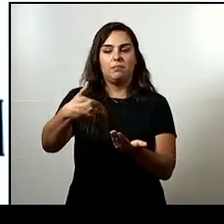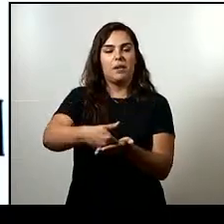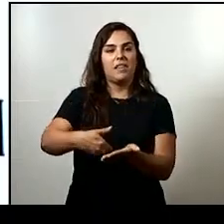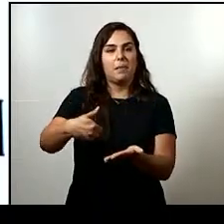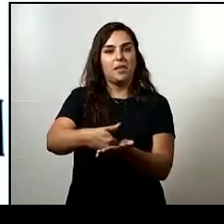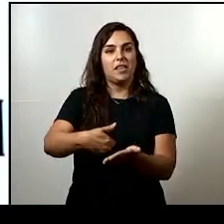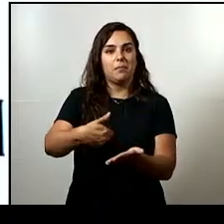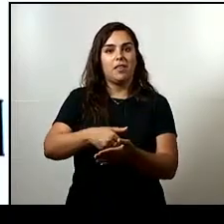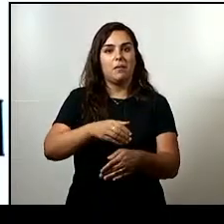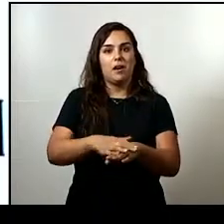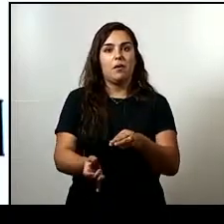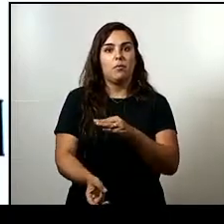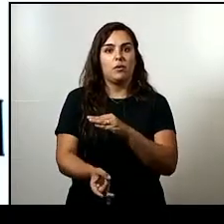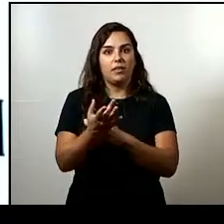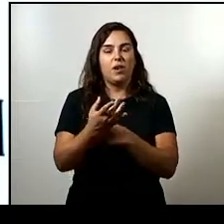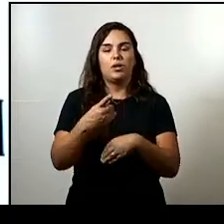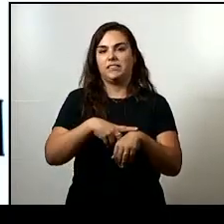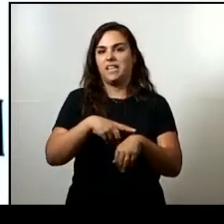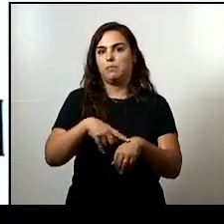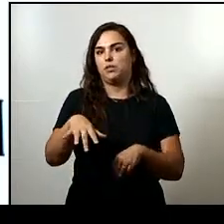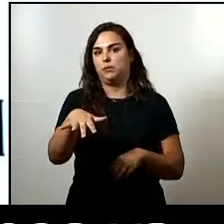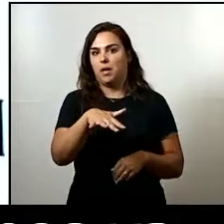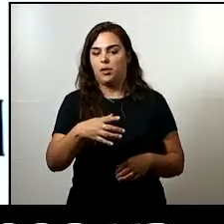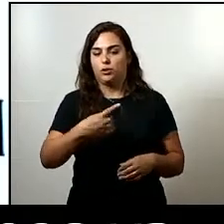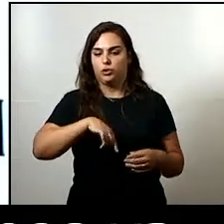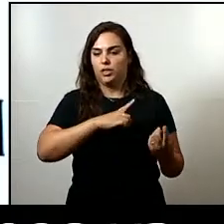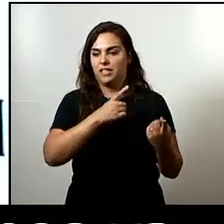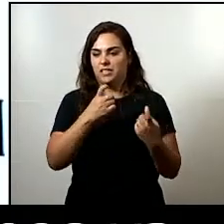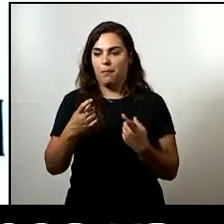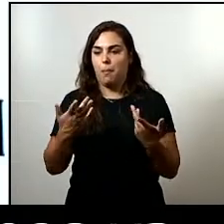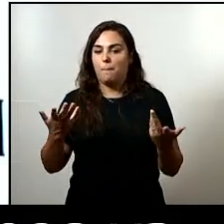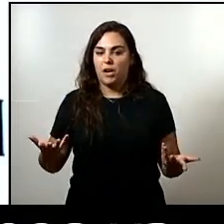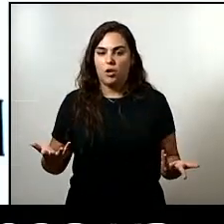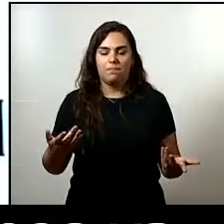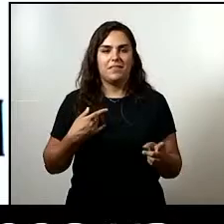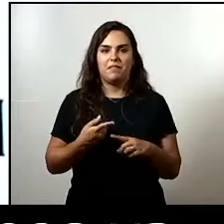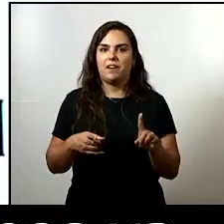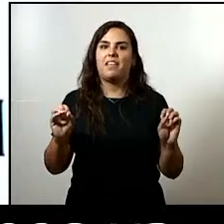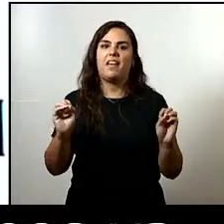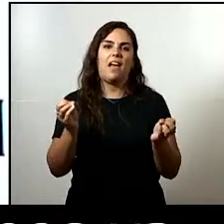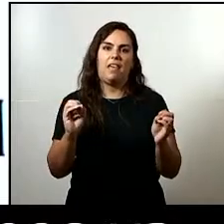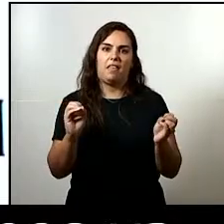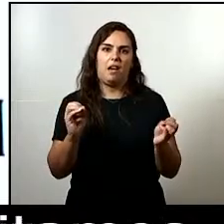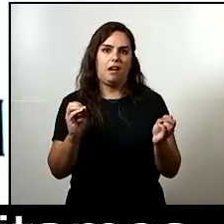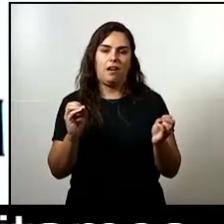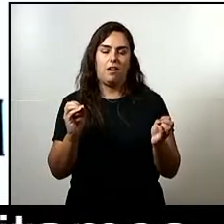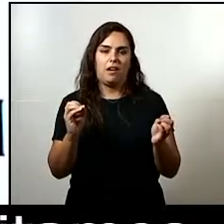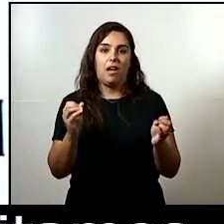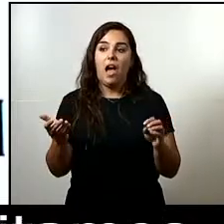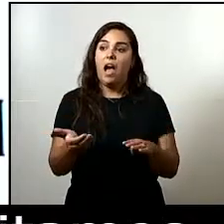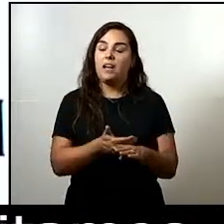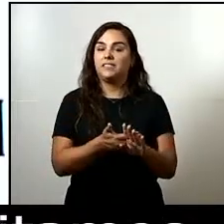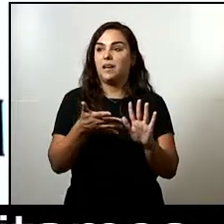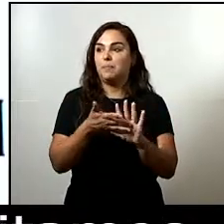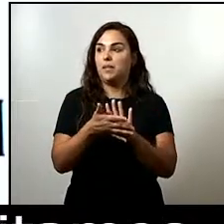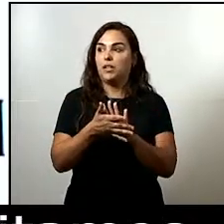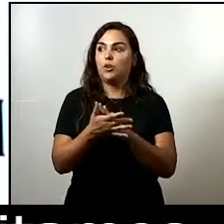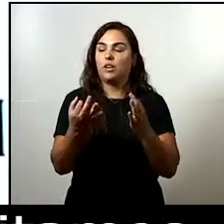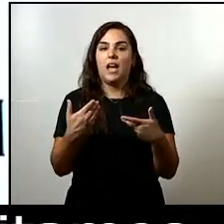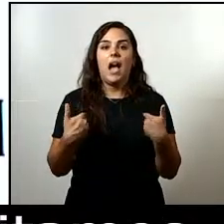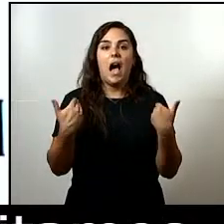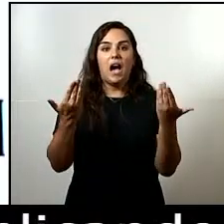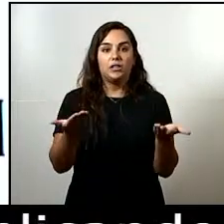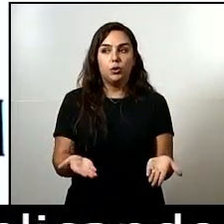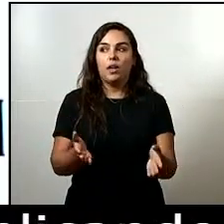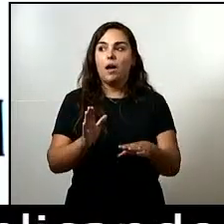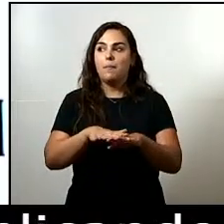de publicación y tiempos y espacios que necesitamos, pero no hay ninguna diferencia. Como les he estado explicando, son ayudas a